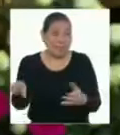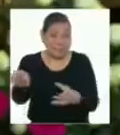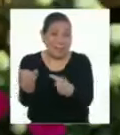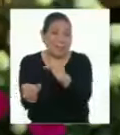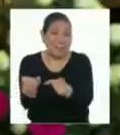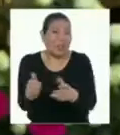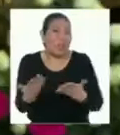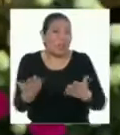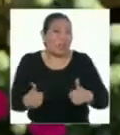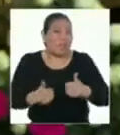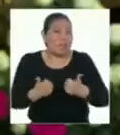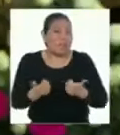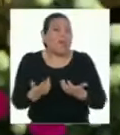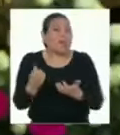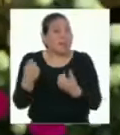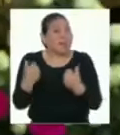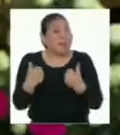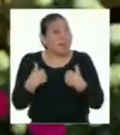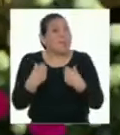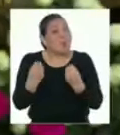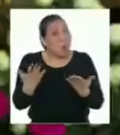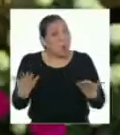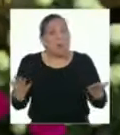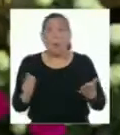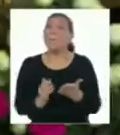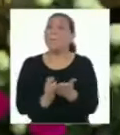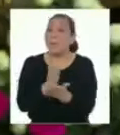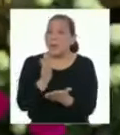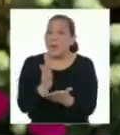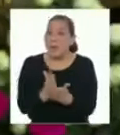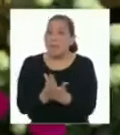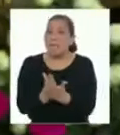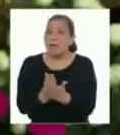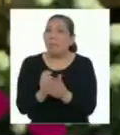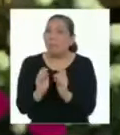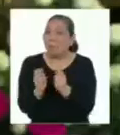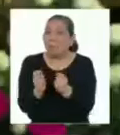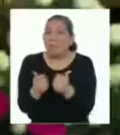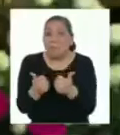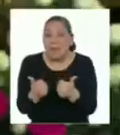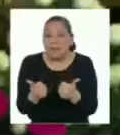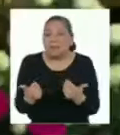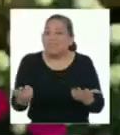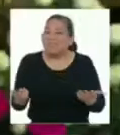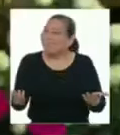pueblo son las causantes de que la viña no ha dado frutos.